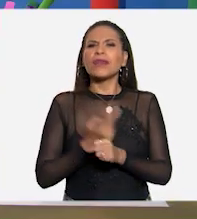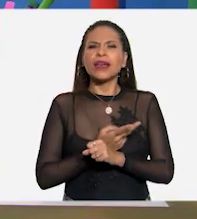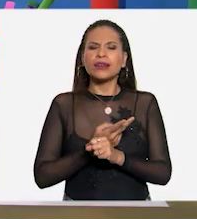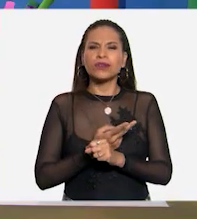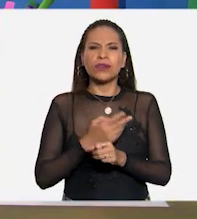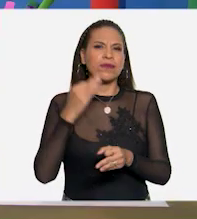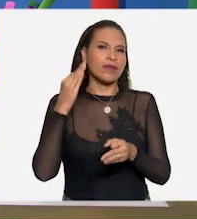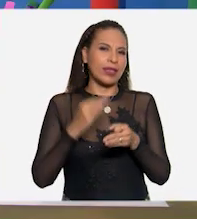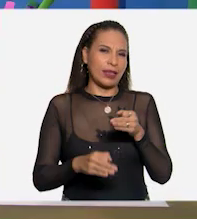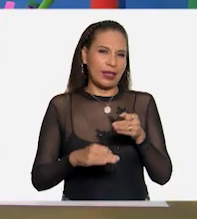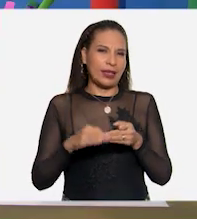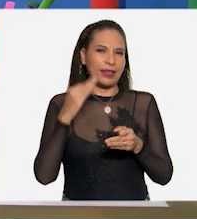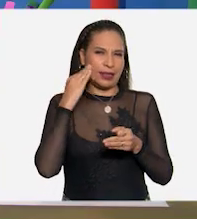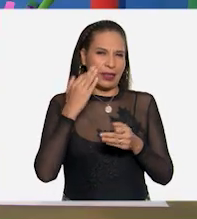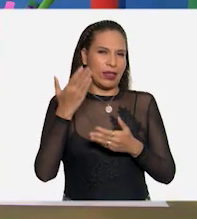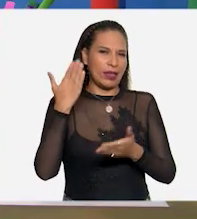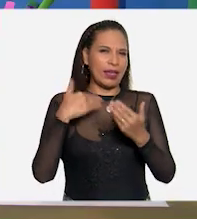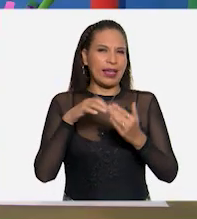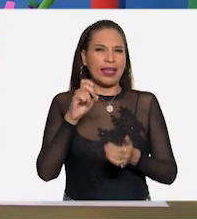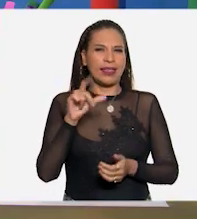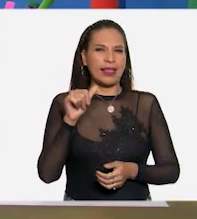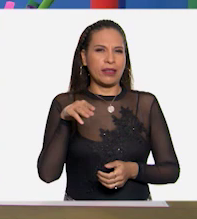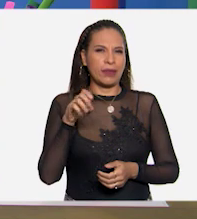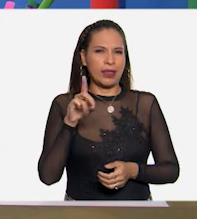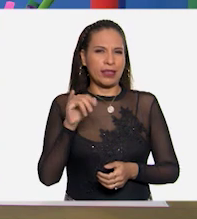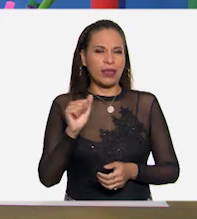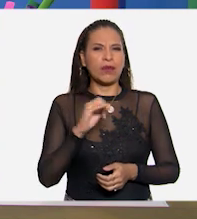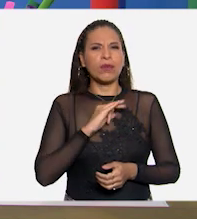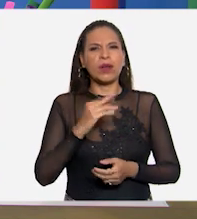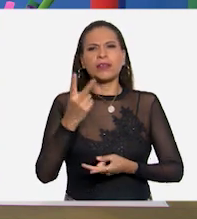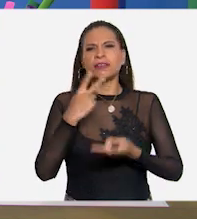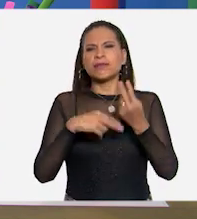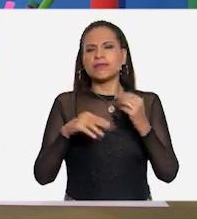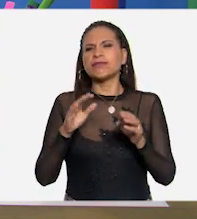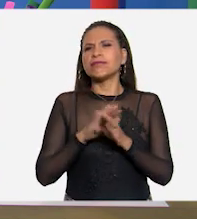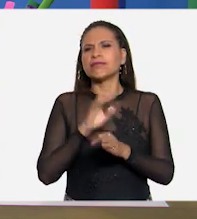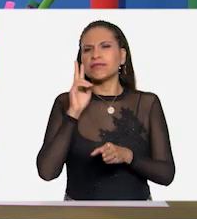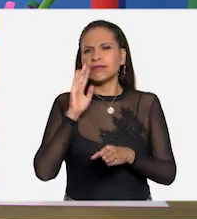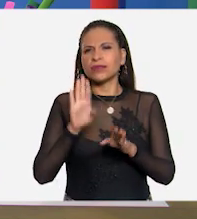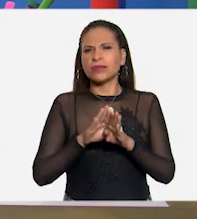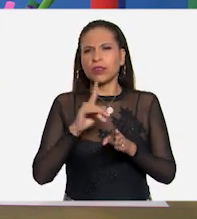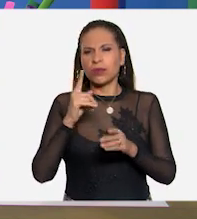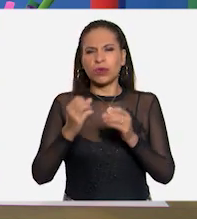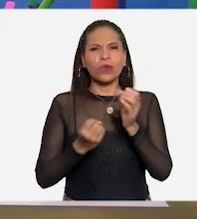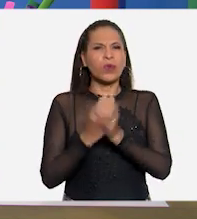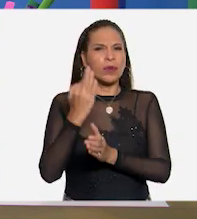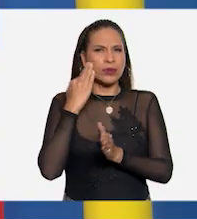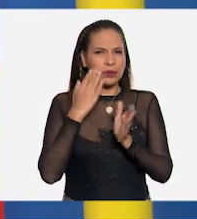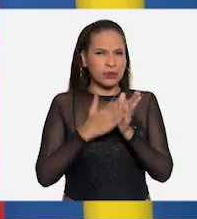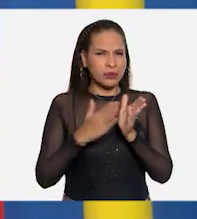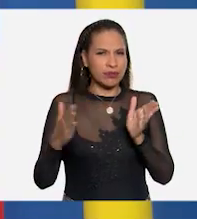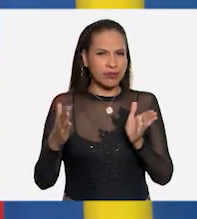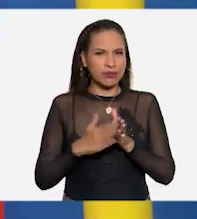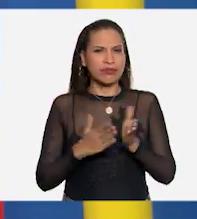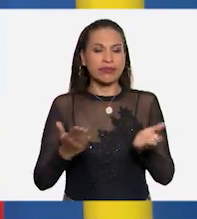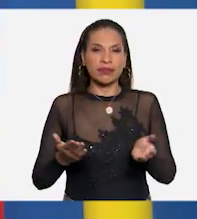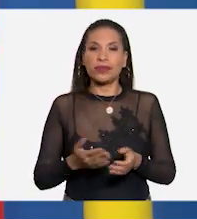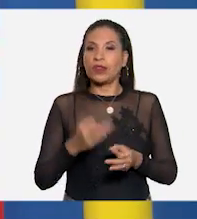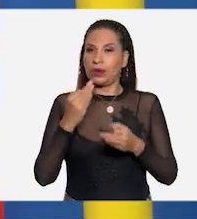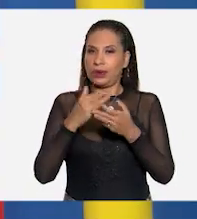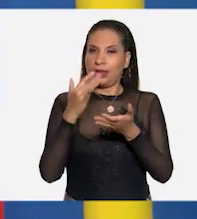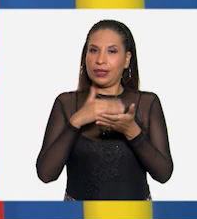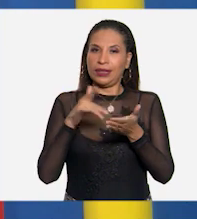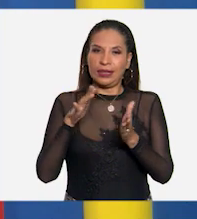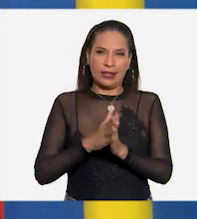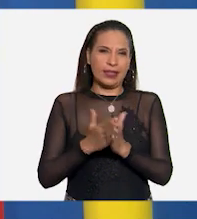a finales de la Edad Media que hizo posible dar un paso hacia una nueva etapa? Pues como lo leíste